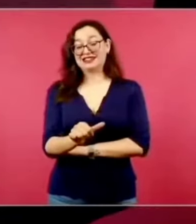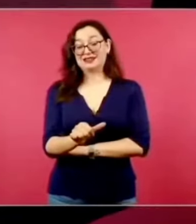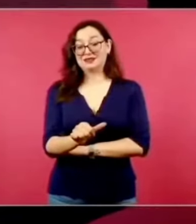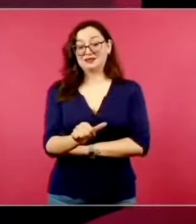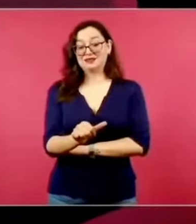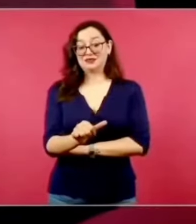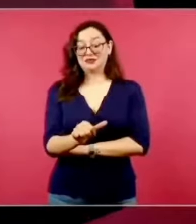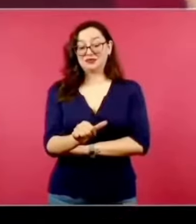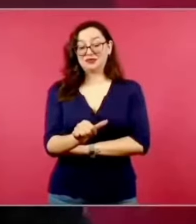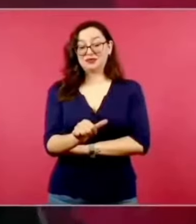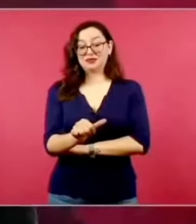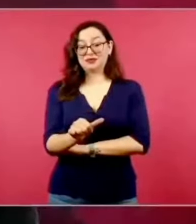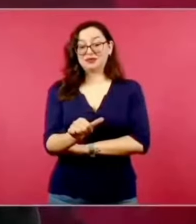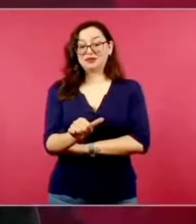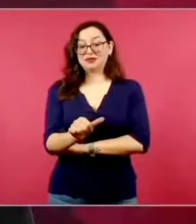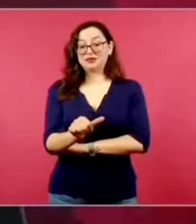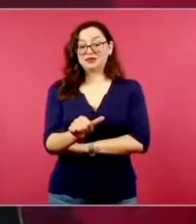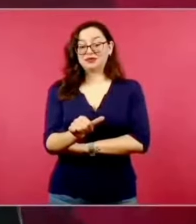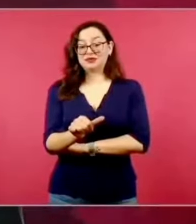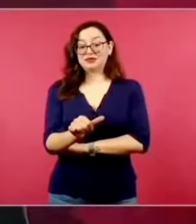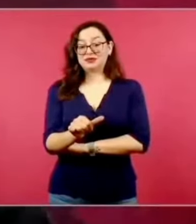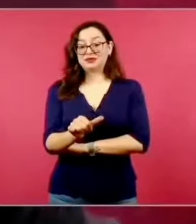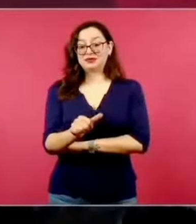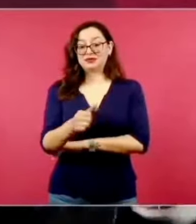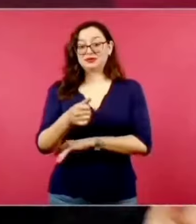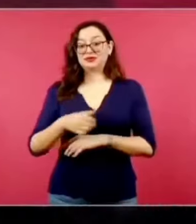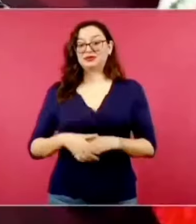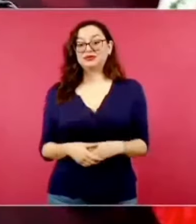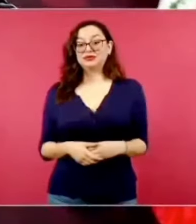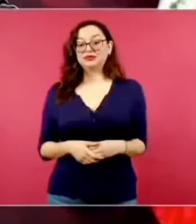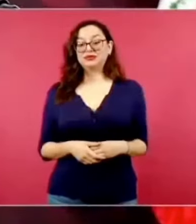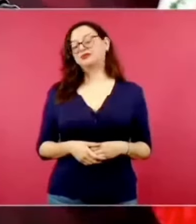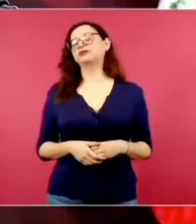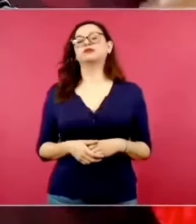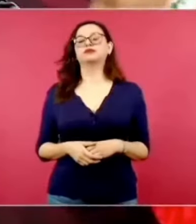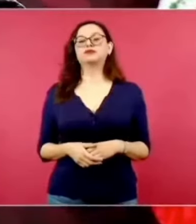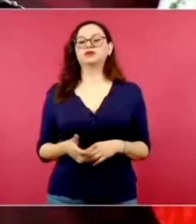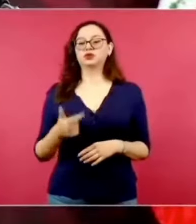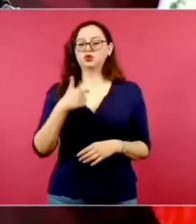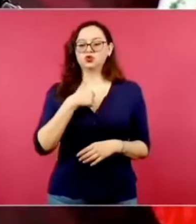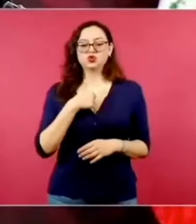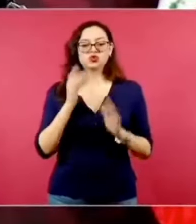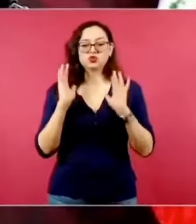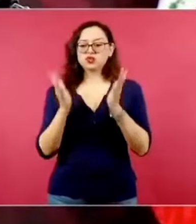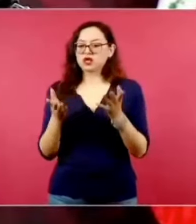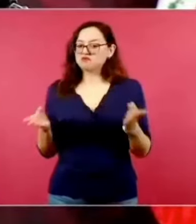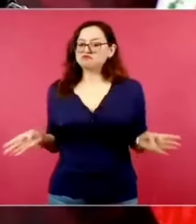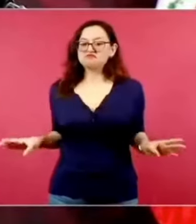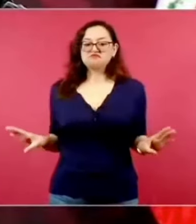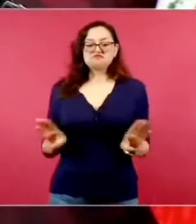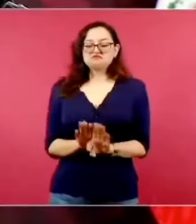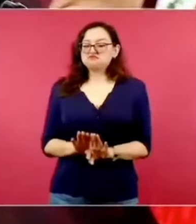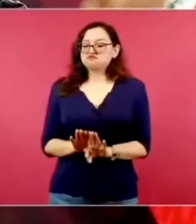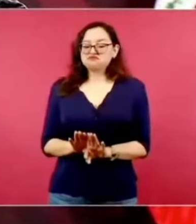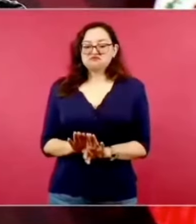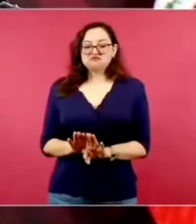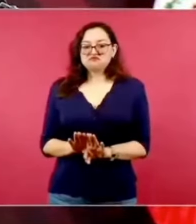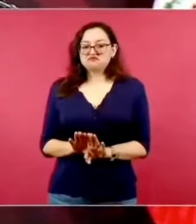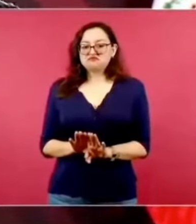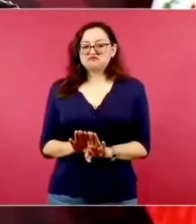este cierro o guardo porque